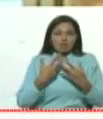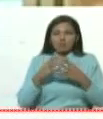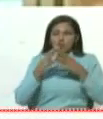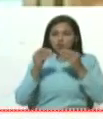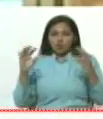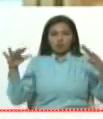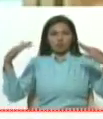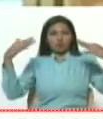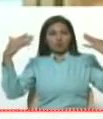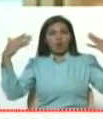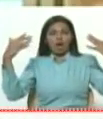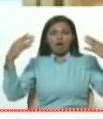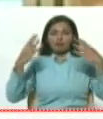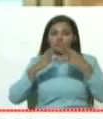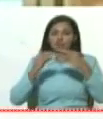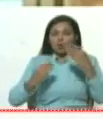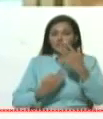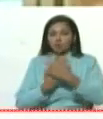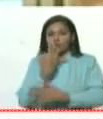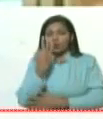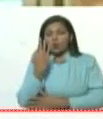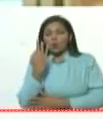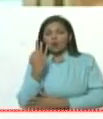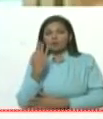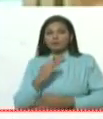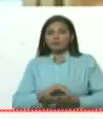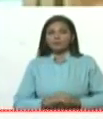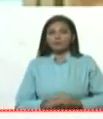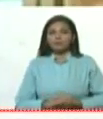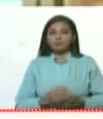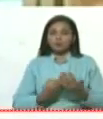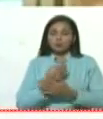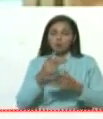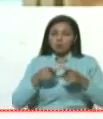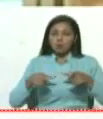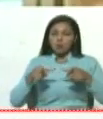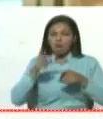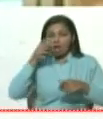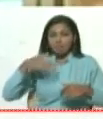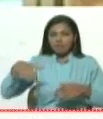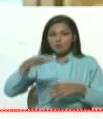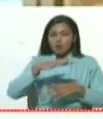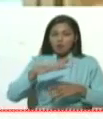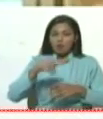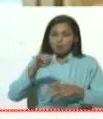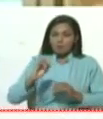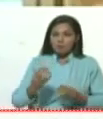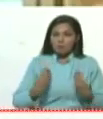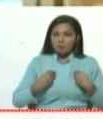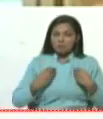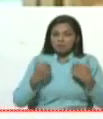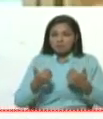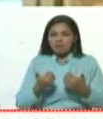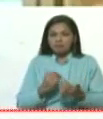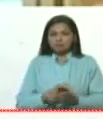de la funcionabilidad de la ciudad, el pueblo, para el vivir